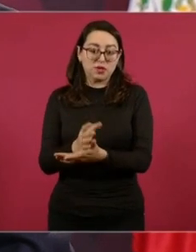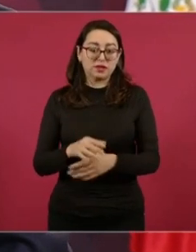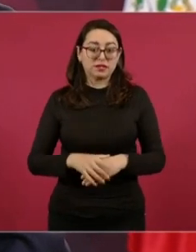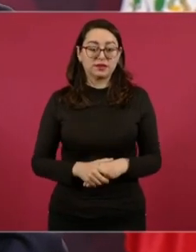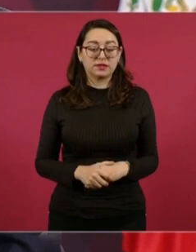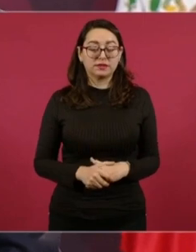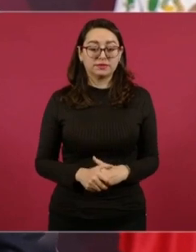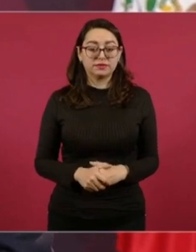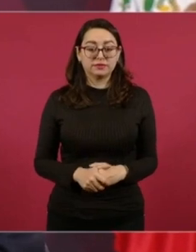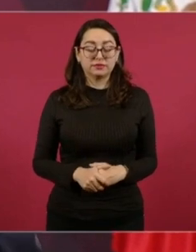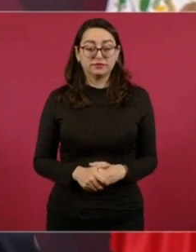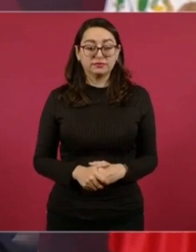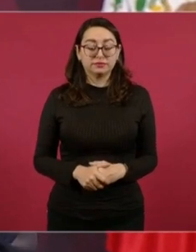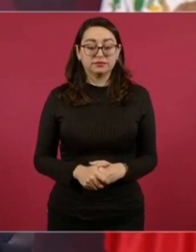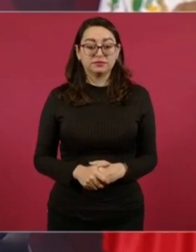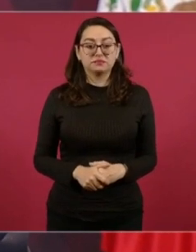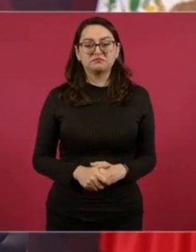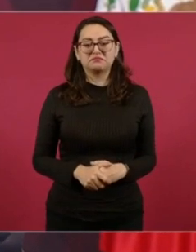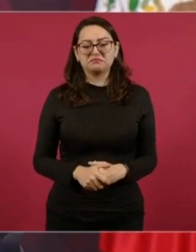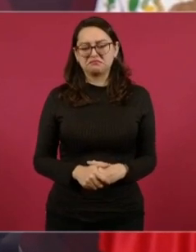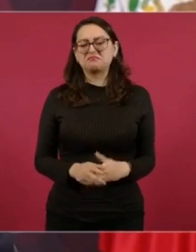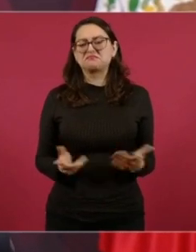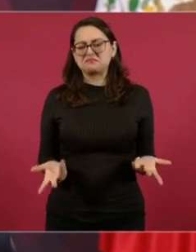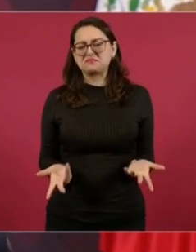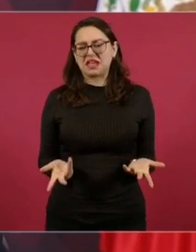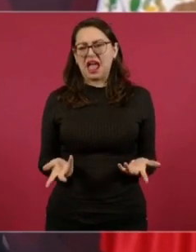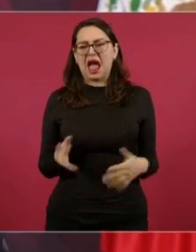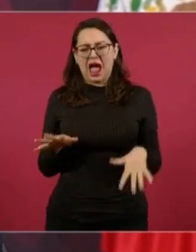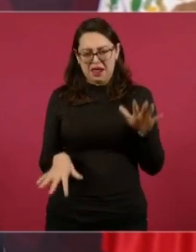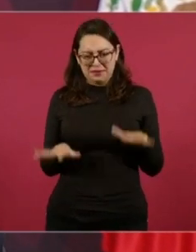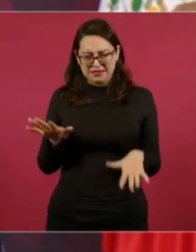Porque puede ser que sale en la noticia, ¿no?